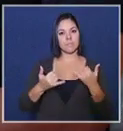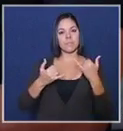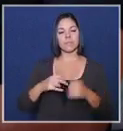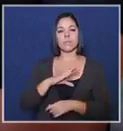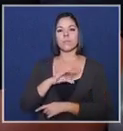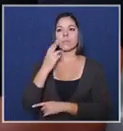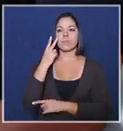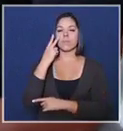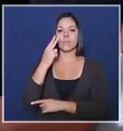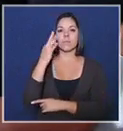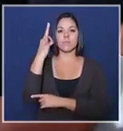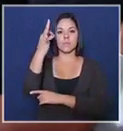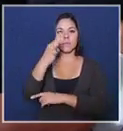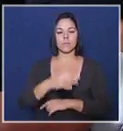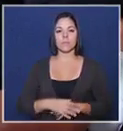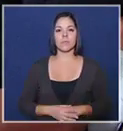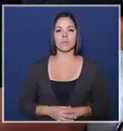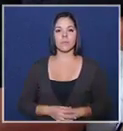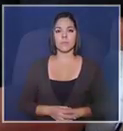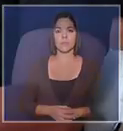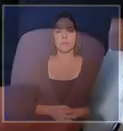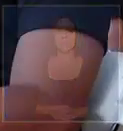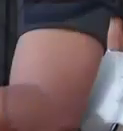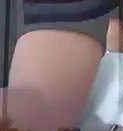y proyectarnos hacia el futuro.